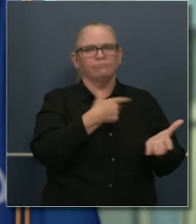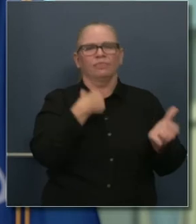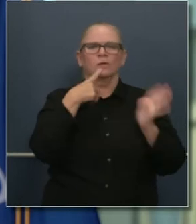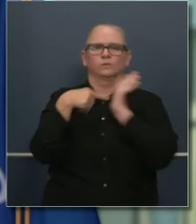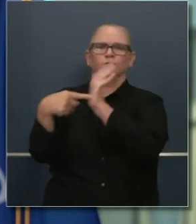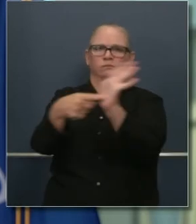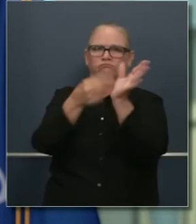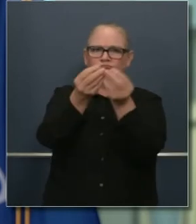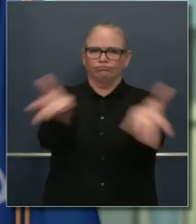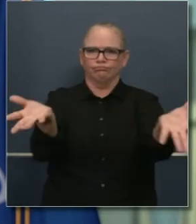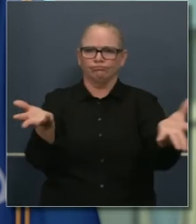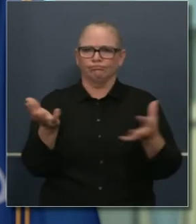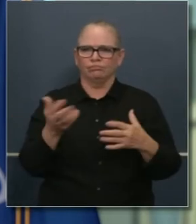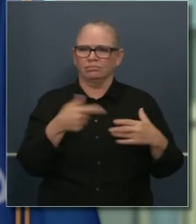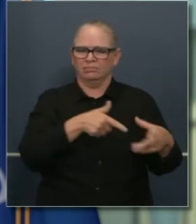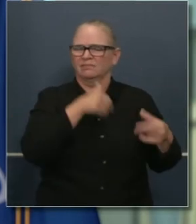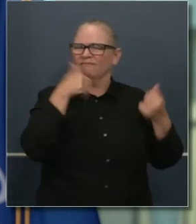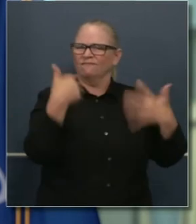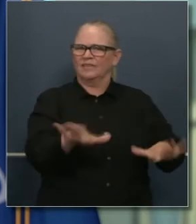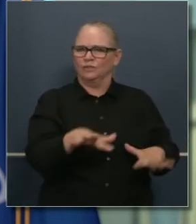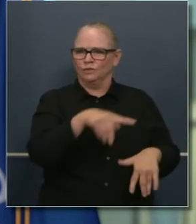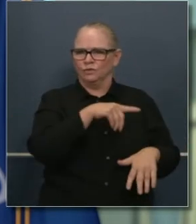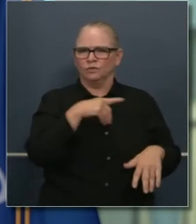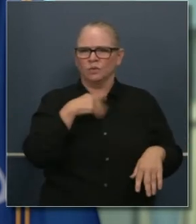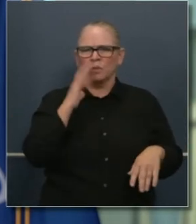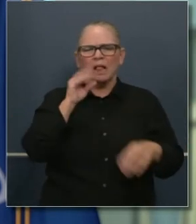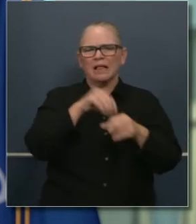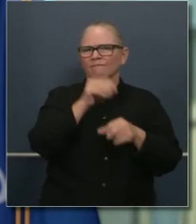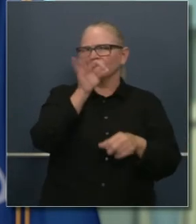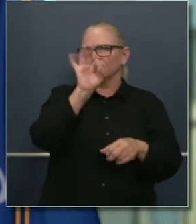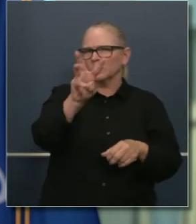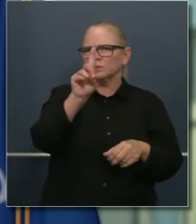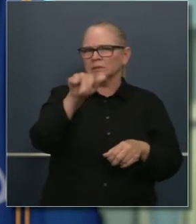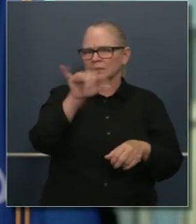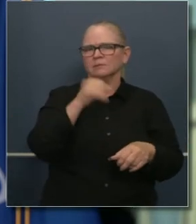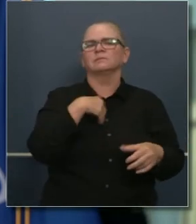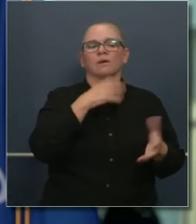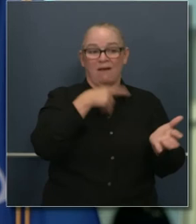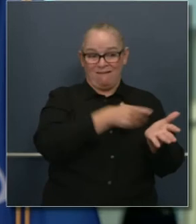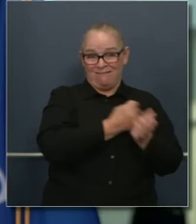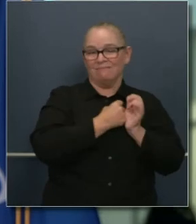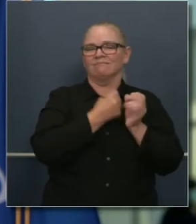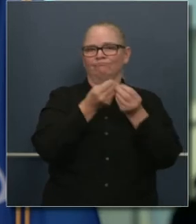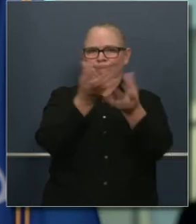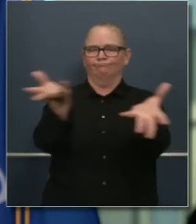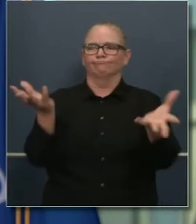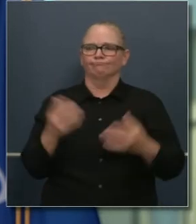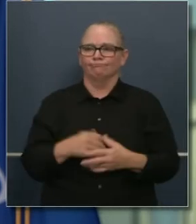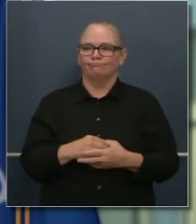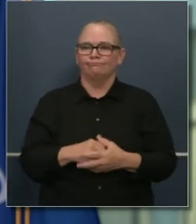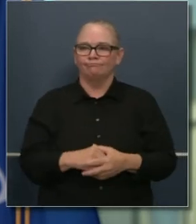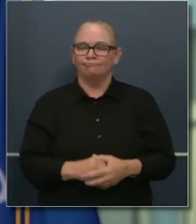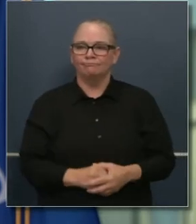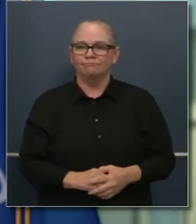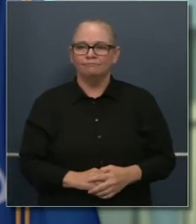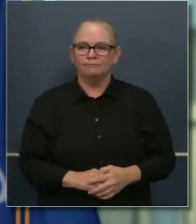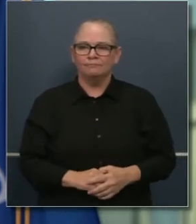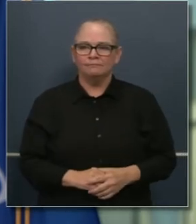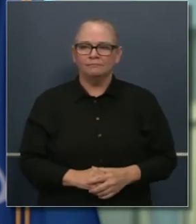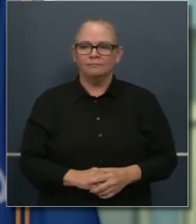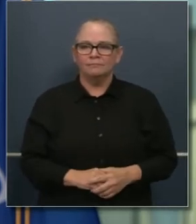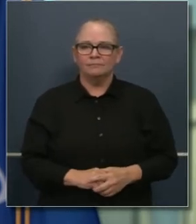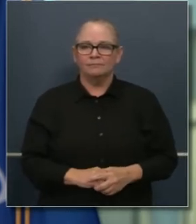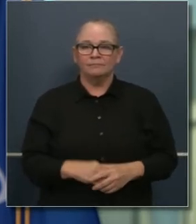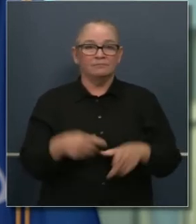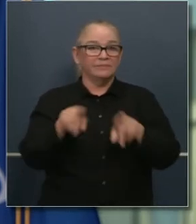pero yo quería ver algo que no se ha terminado aún y lo veremos en los próximos días lo que quiero ver es la respuesta a la pregunta